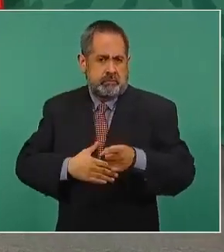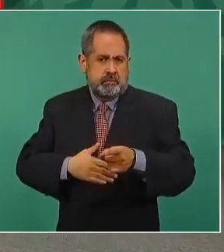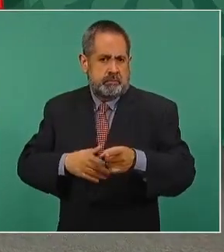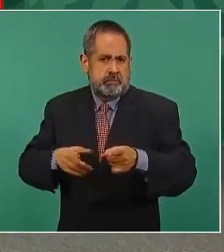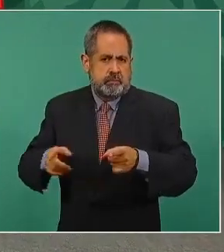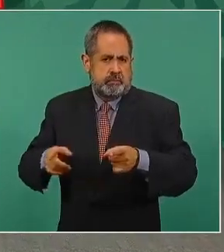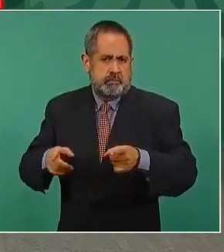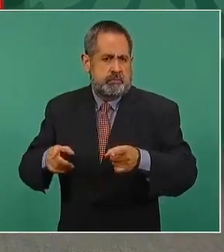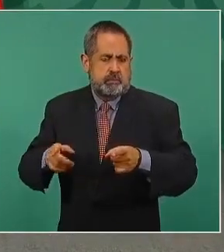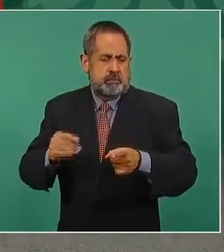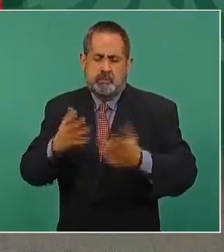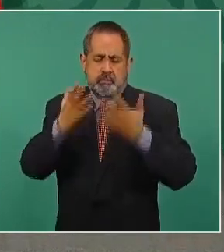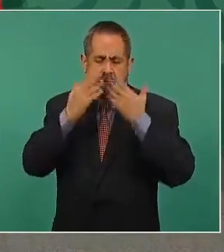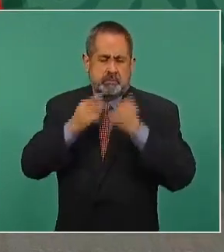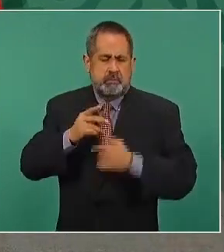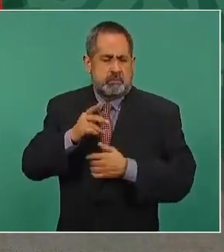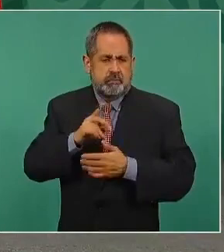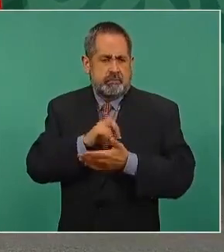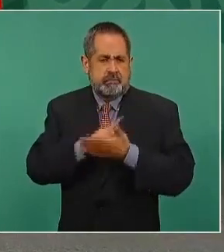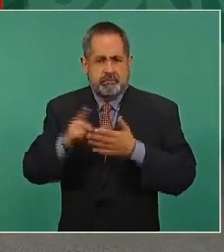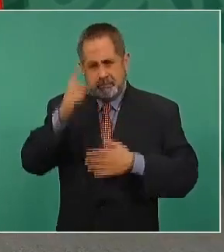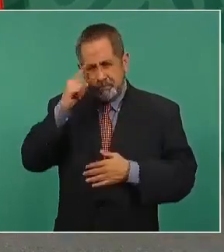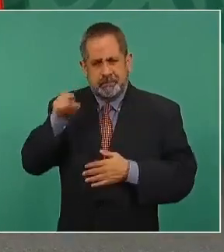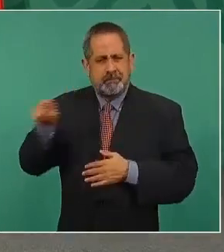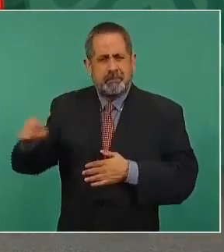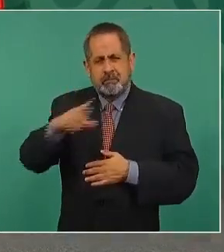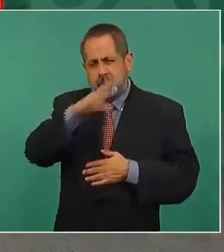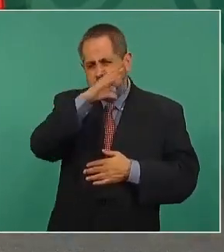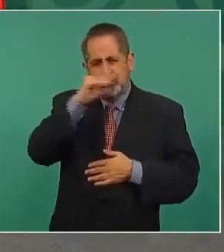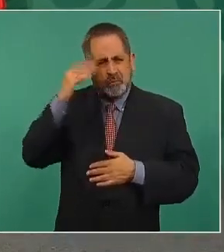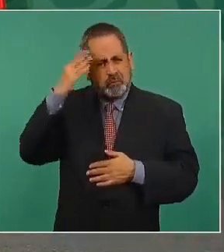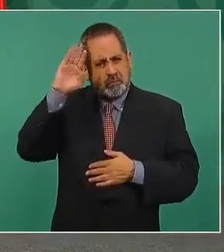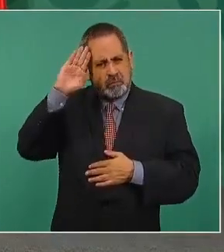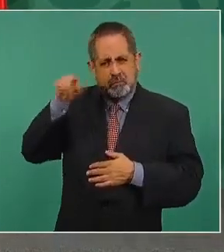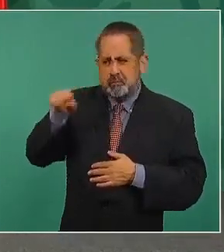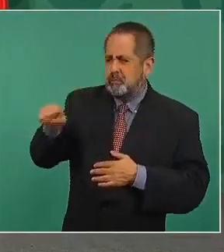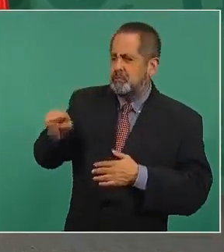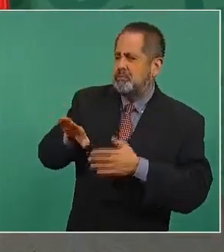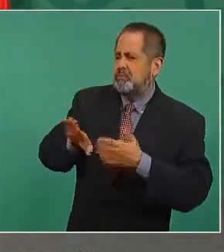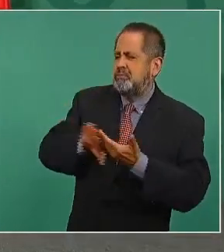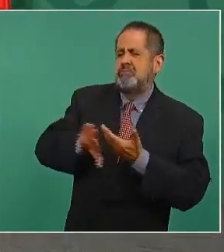nadie tiene derecho a aislar, a asfixiar a un pueblo,